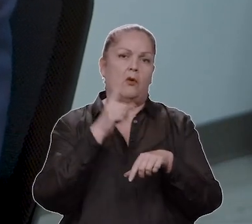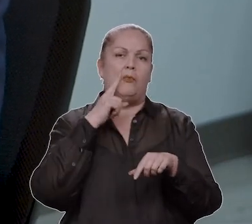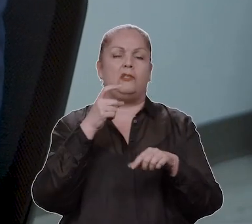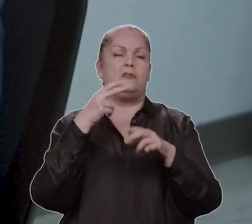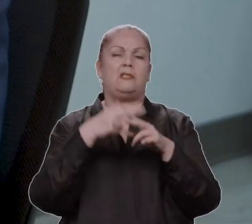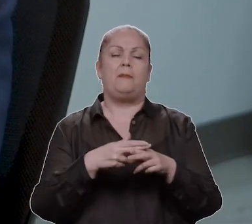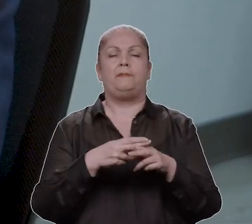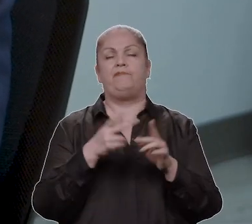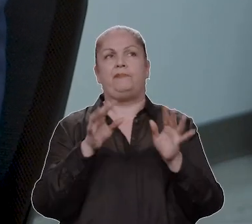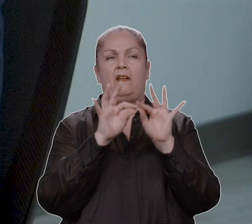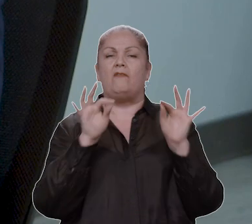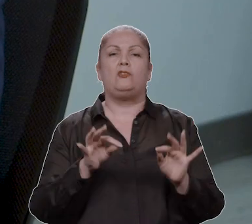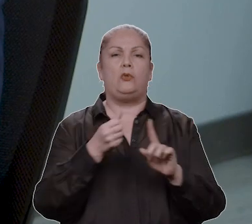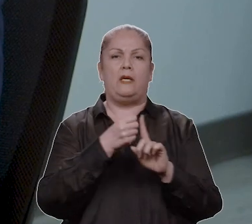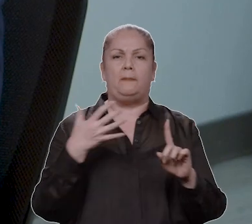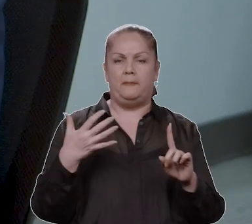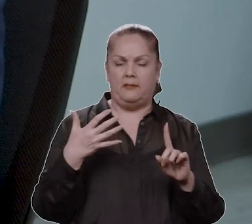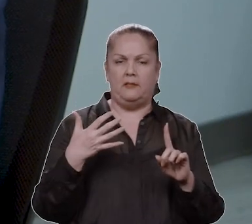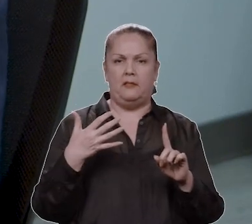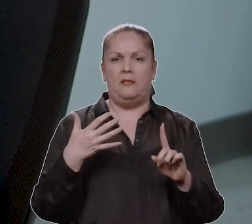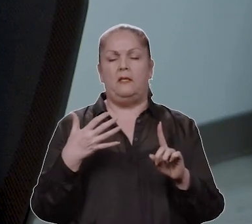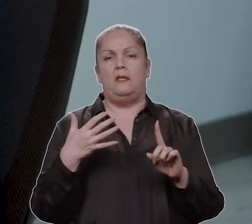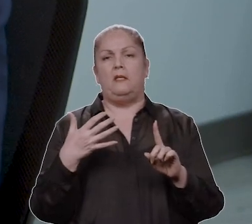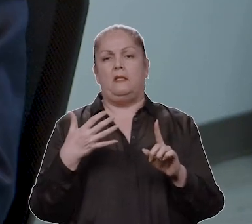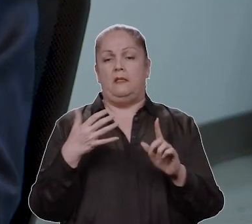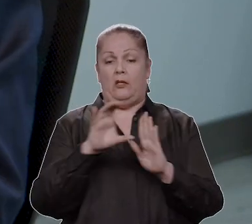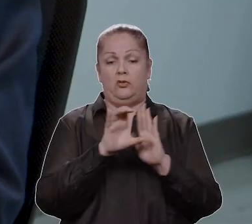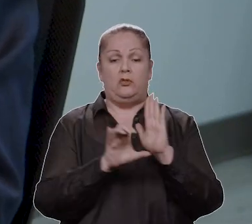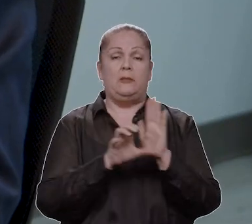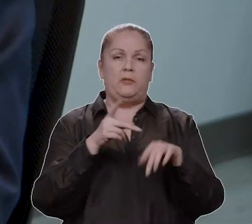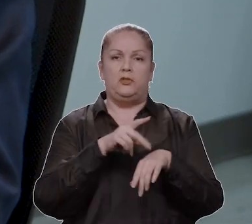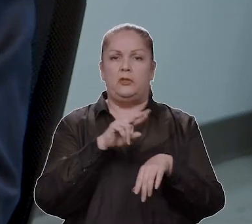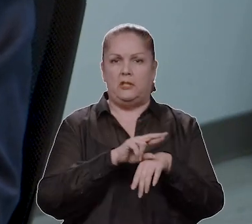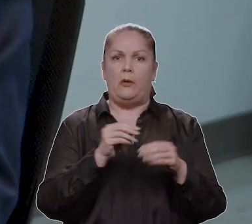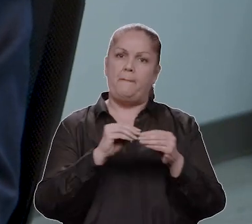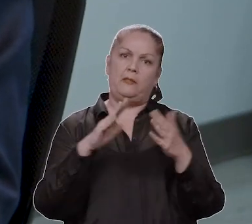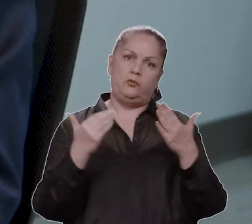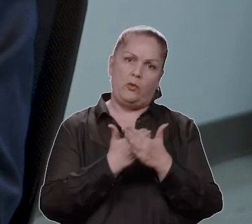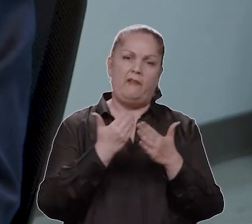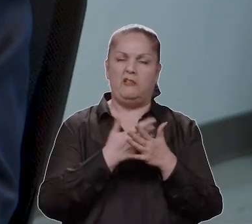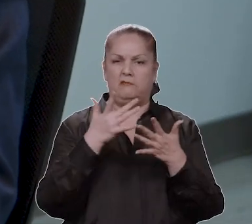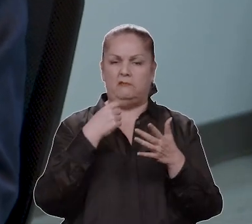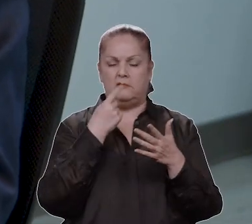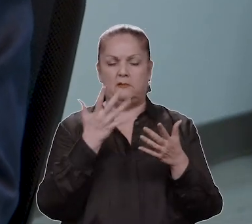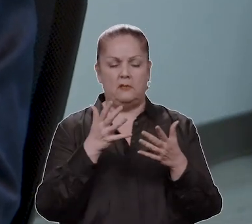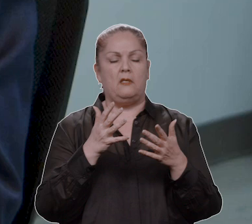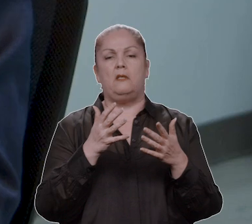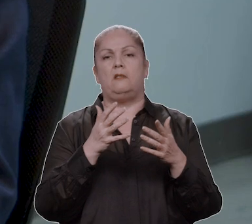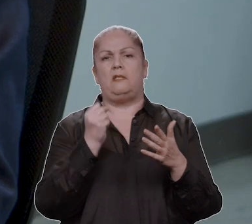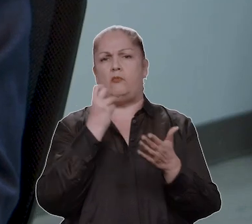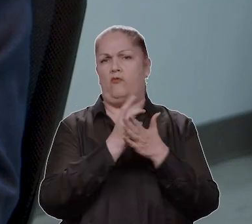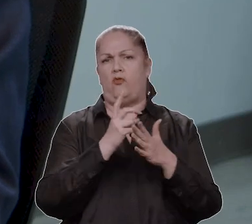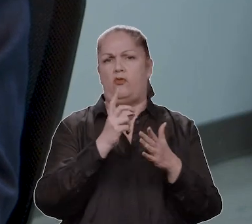lo que se ha llamado la factura más ancha, ¿verdad? Que en ocasiones, como dije, la Constitución de Puerto Rico pues es más moderna, se aprobó mucho